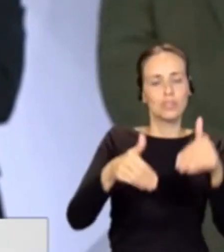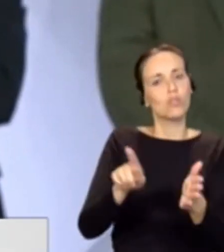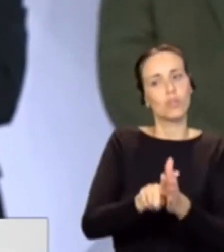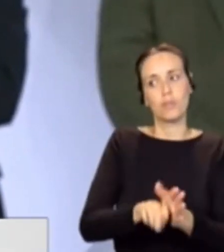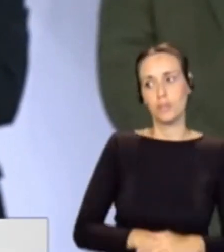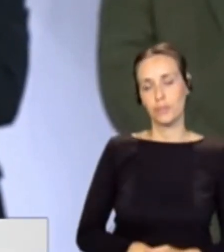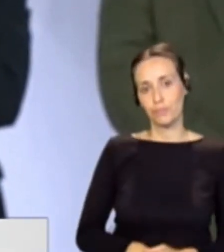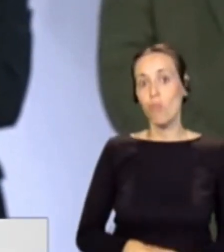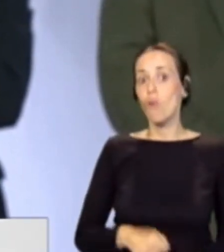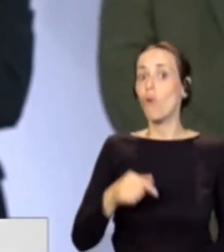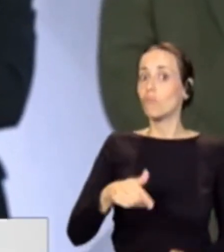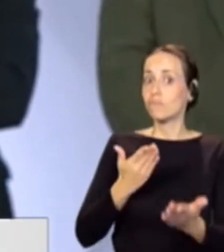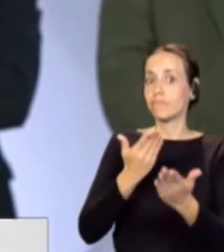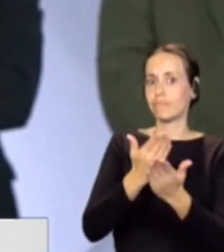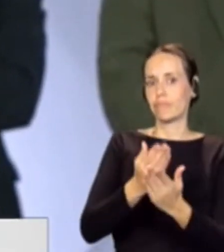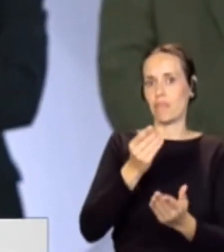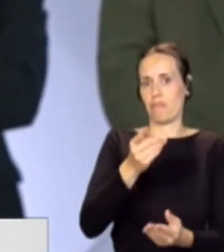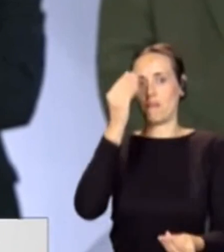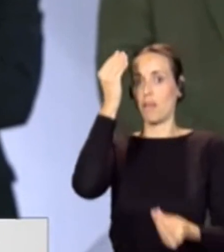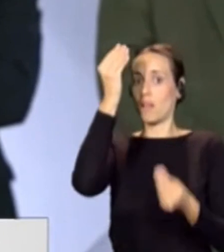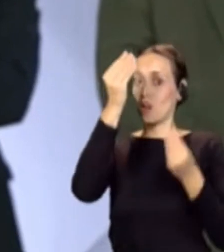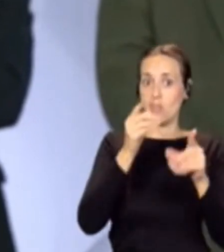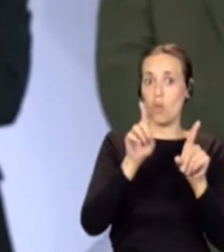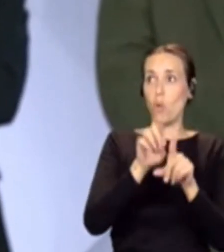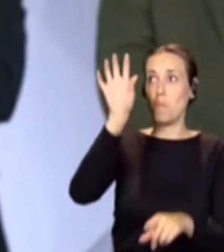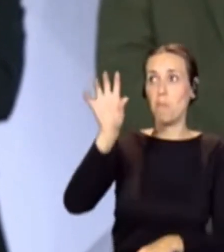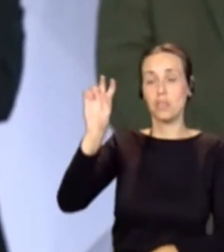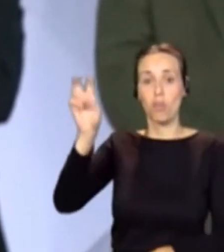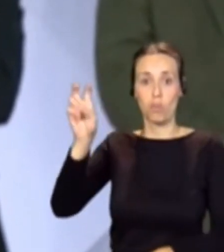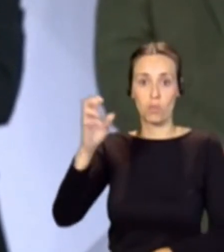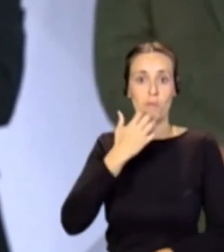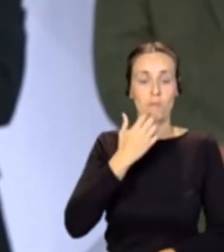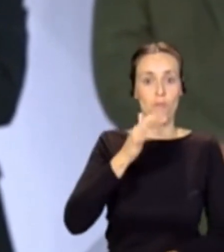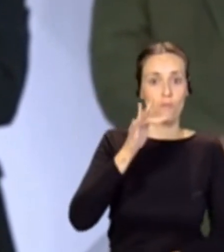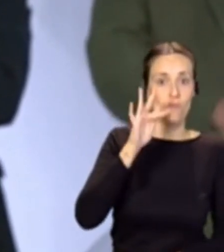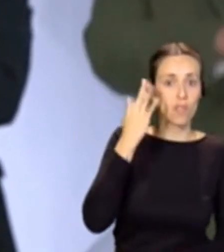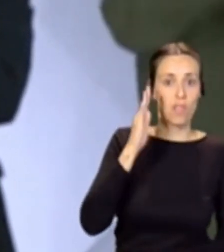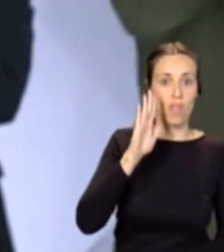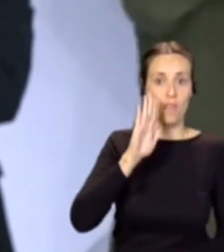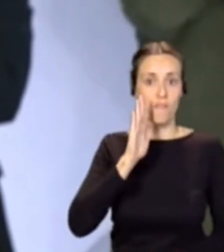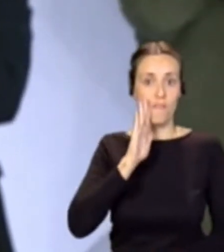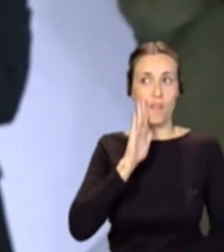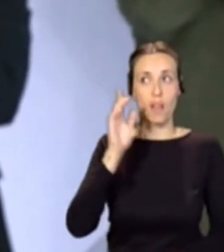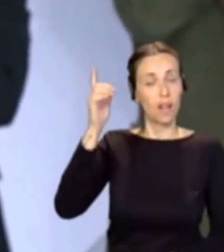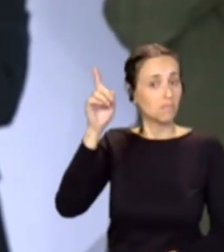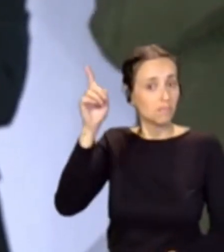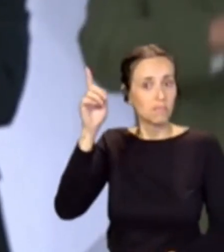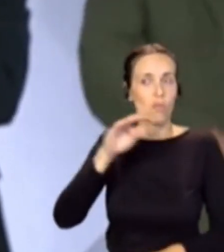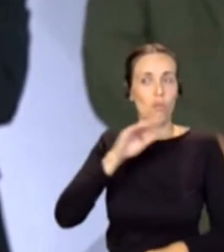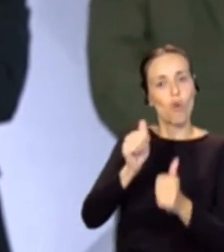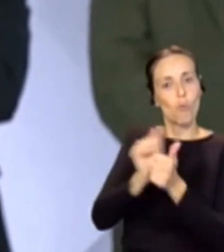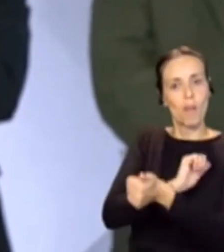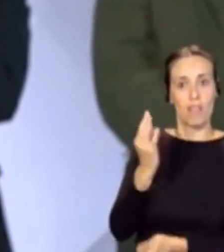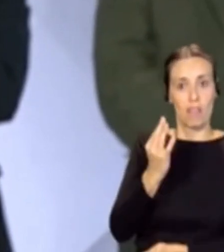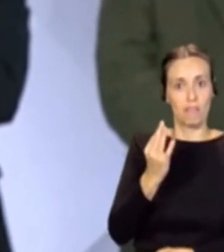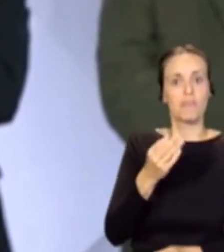una reflexión y que haga como han hecho en otros lugares, en Francia y en Bélgica, y que disuelva las Cortes Generales y que convoque de